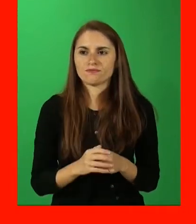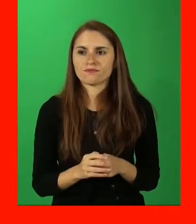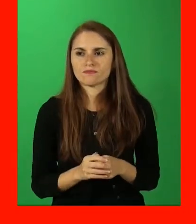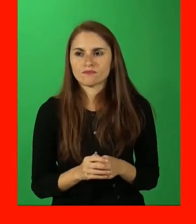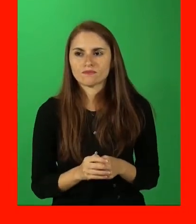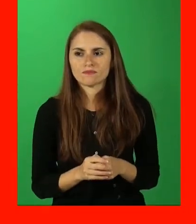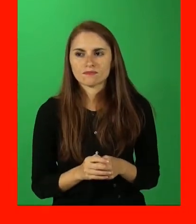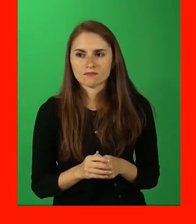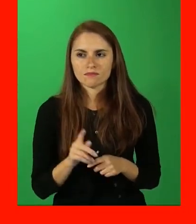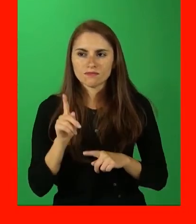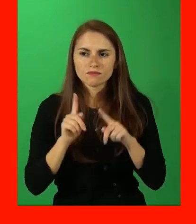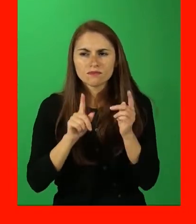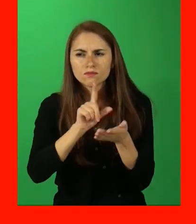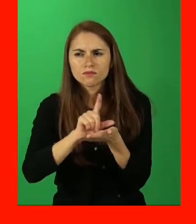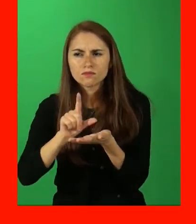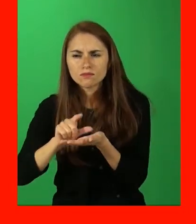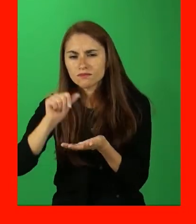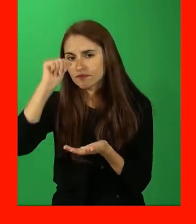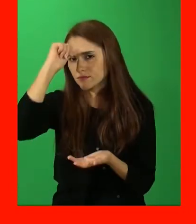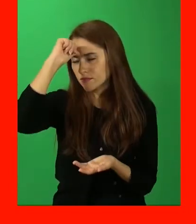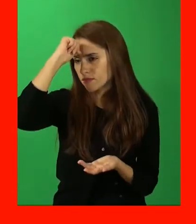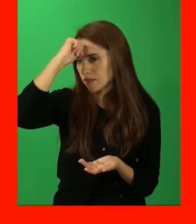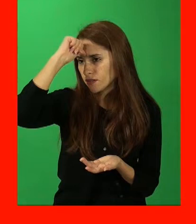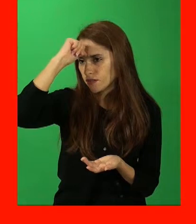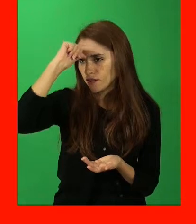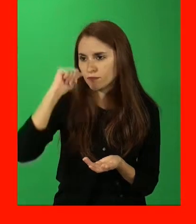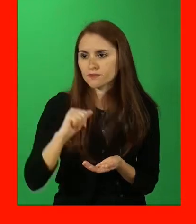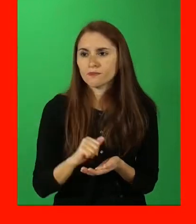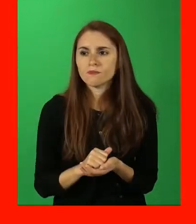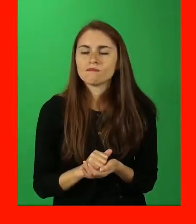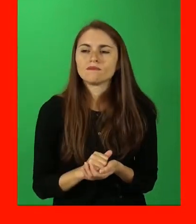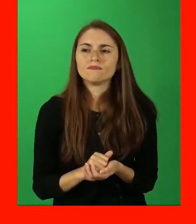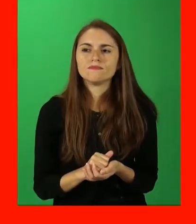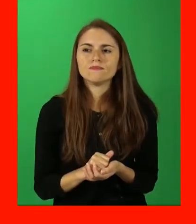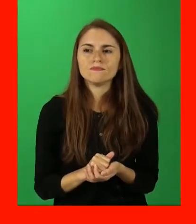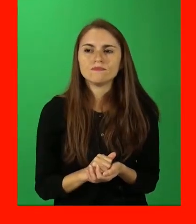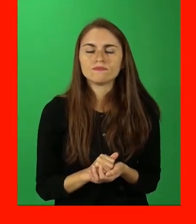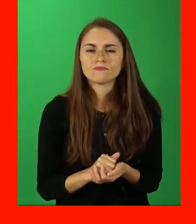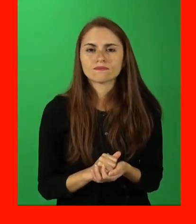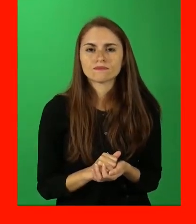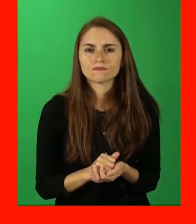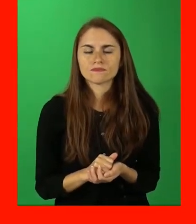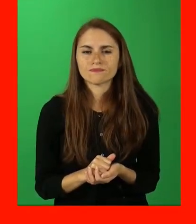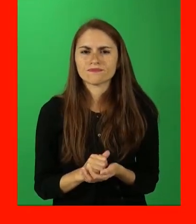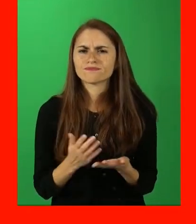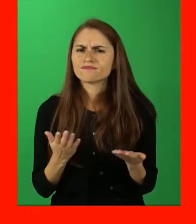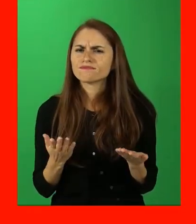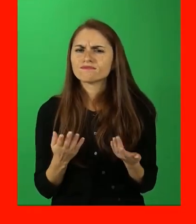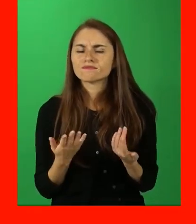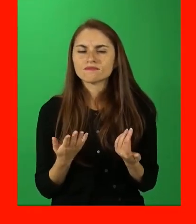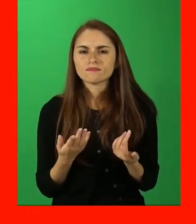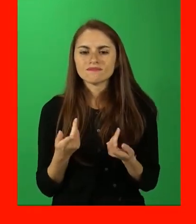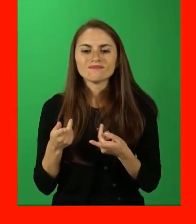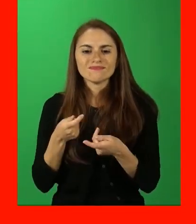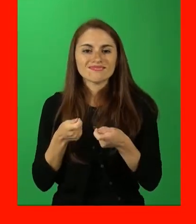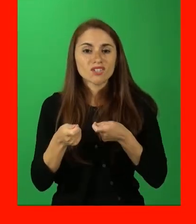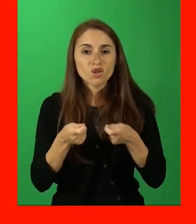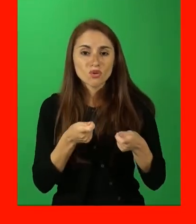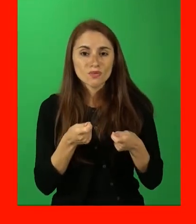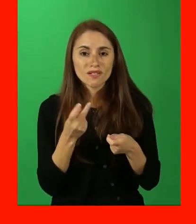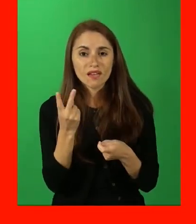¿ya? Algunos lugares de India también. Ahora, esto hace que la economía de